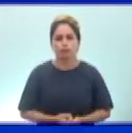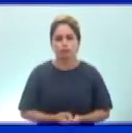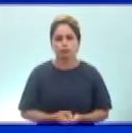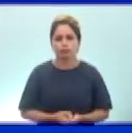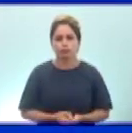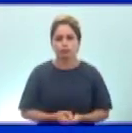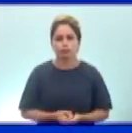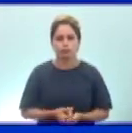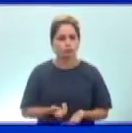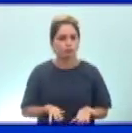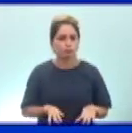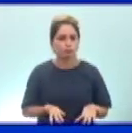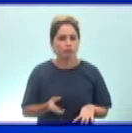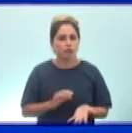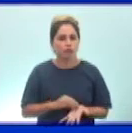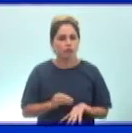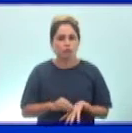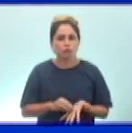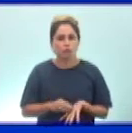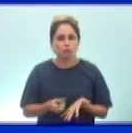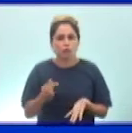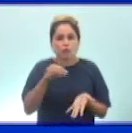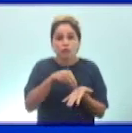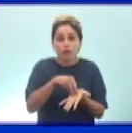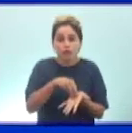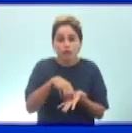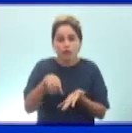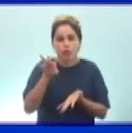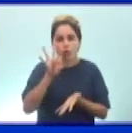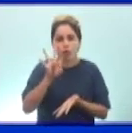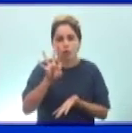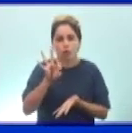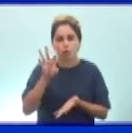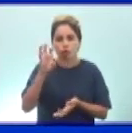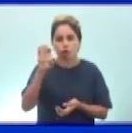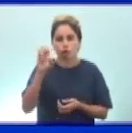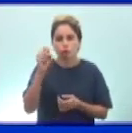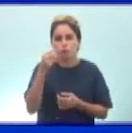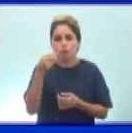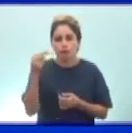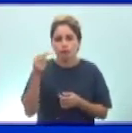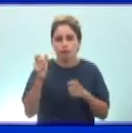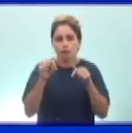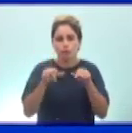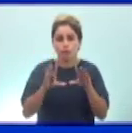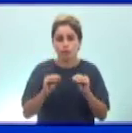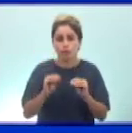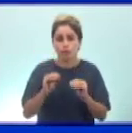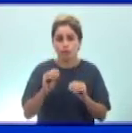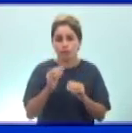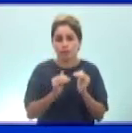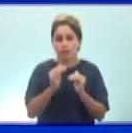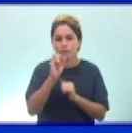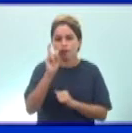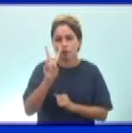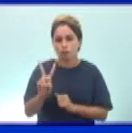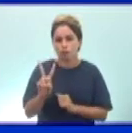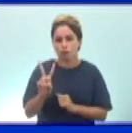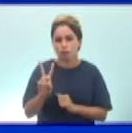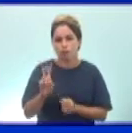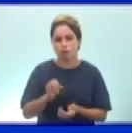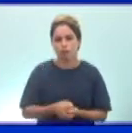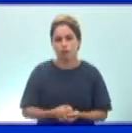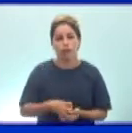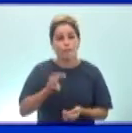donde voy a representar 8 electrones y estaríamos hablando del nivel 2. Y para el tercer